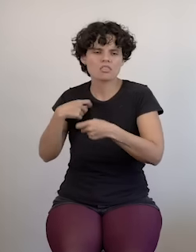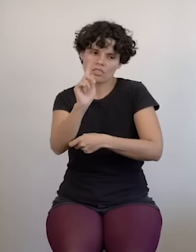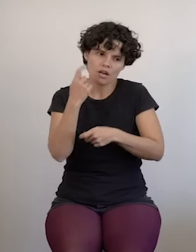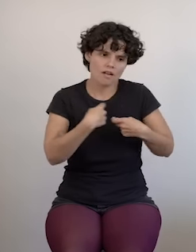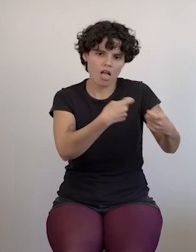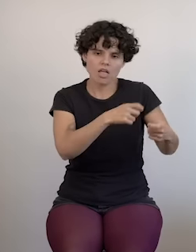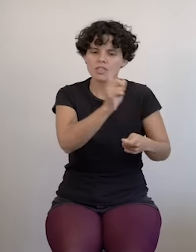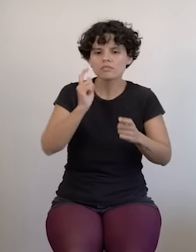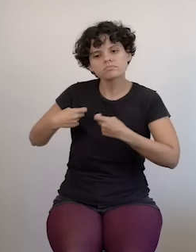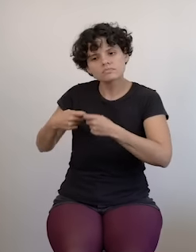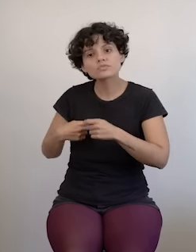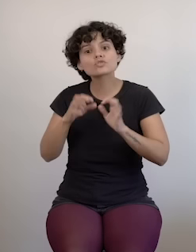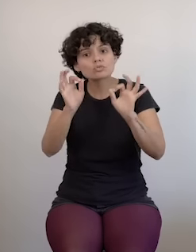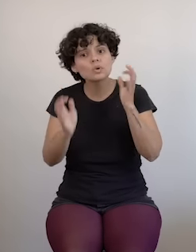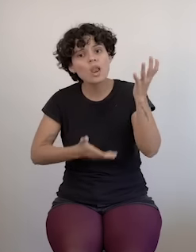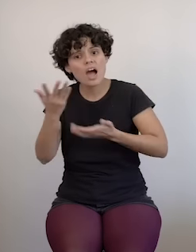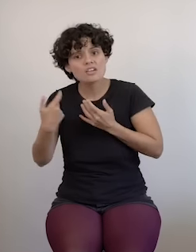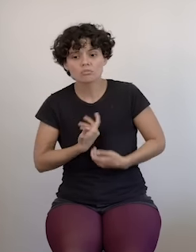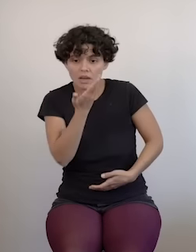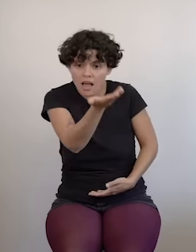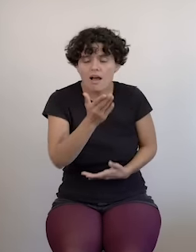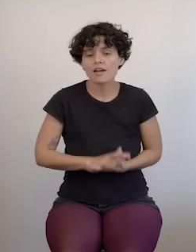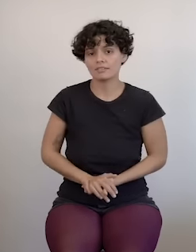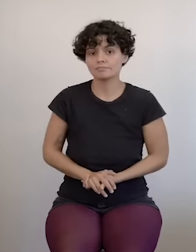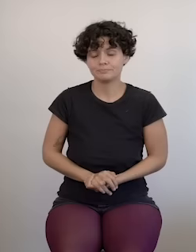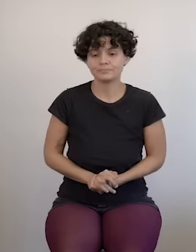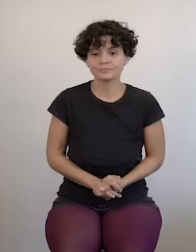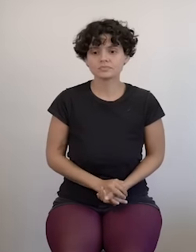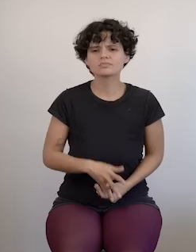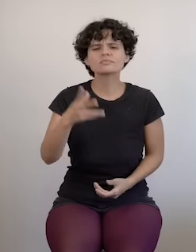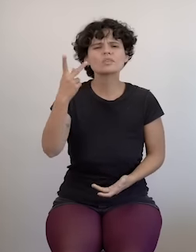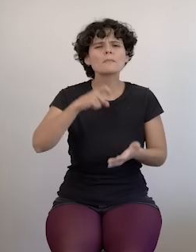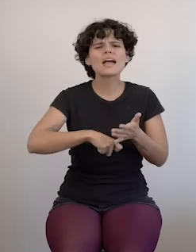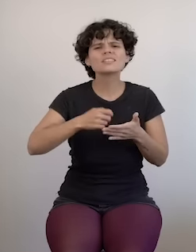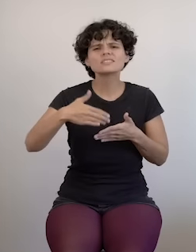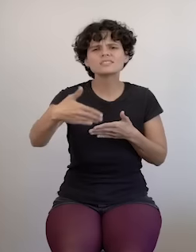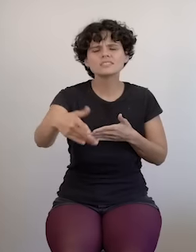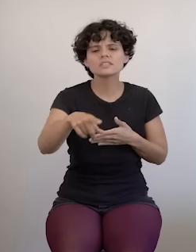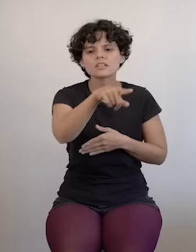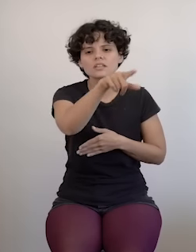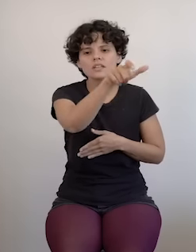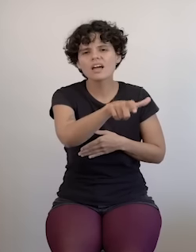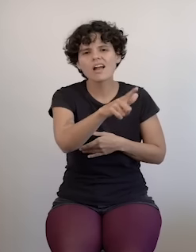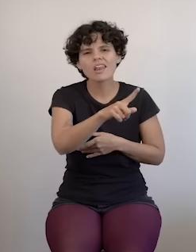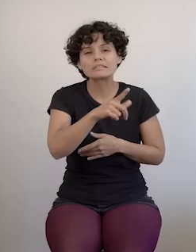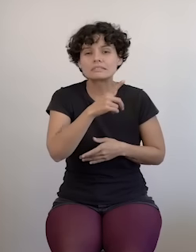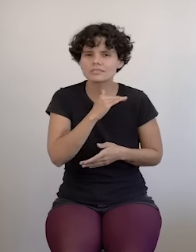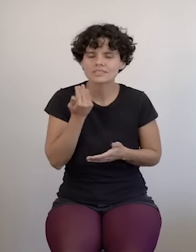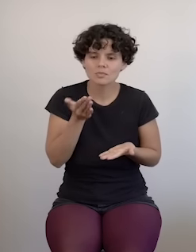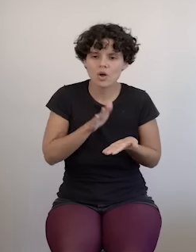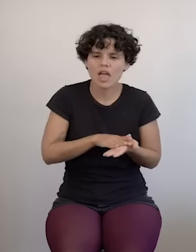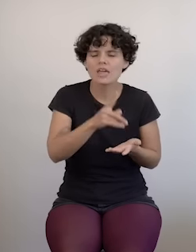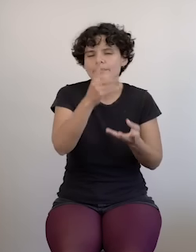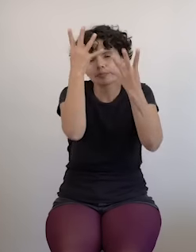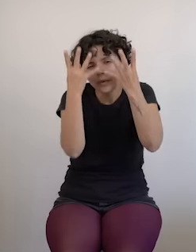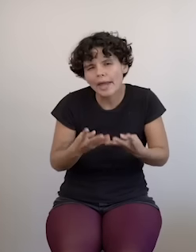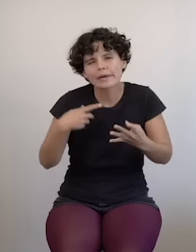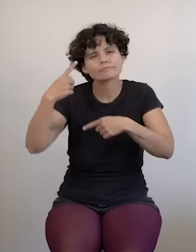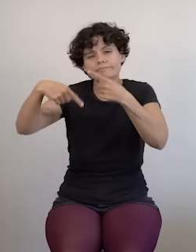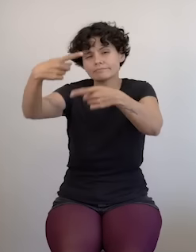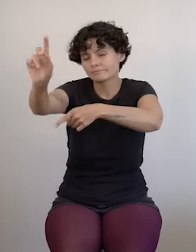después yo, mi abuela, como yo me expresaba con el rap, le hice un tema, ¿cachai? El loco. Y a los pocos meses después se muere el muchacho. Se